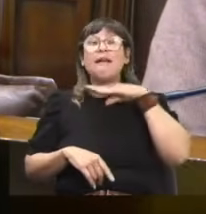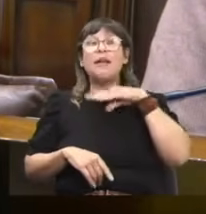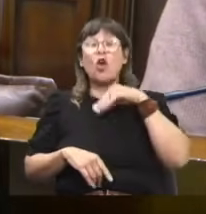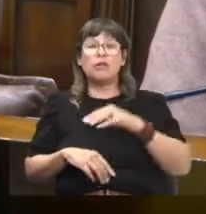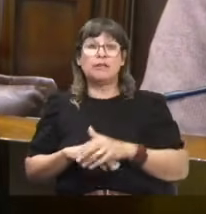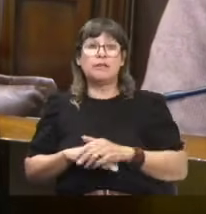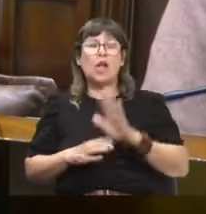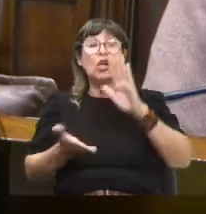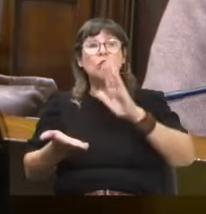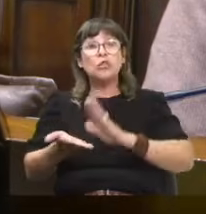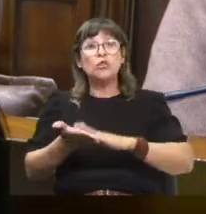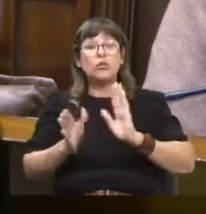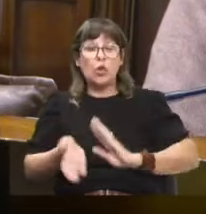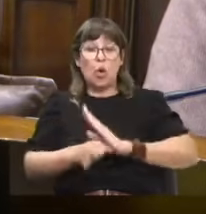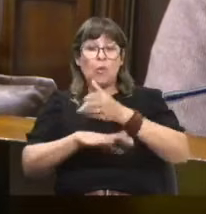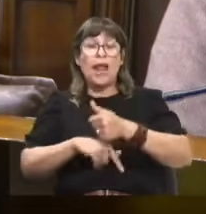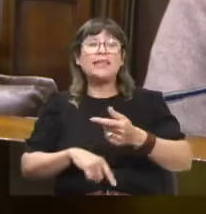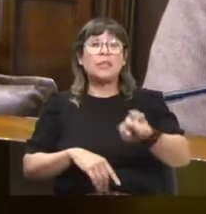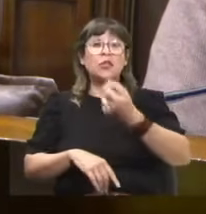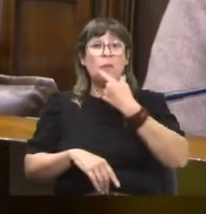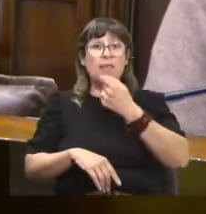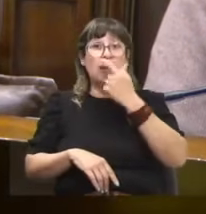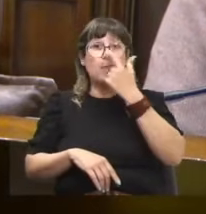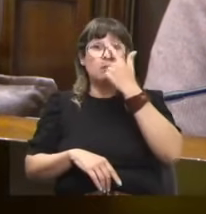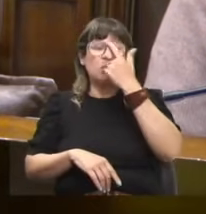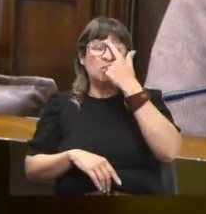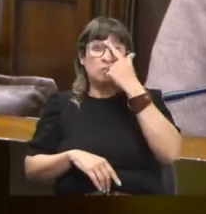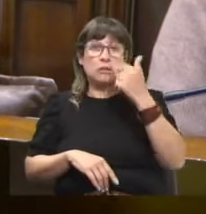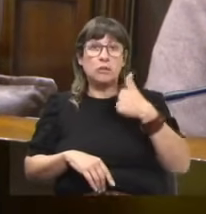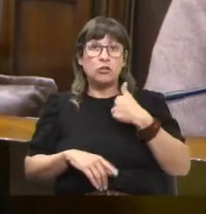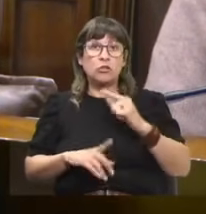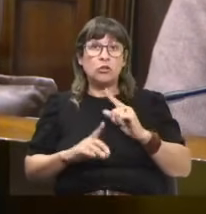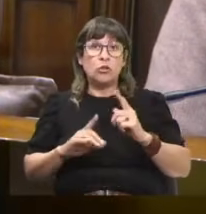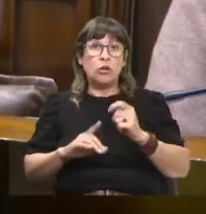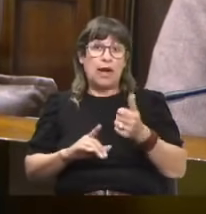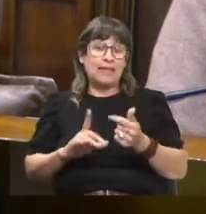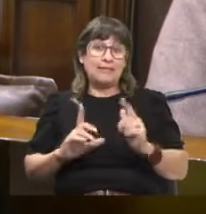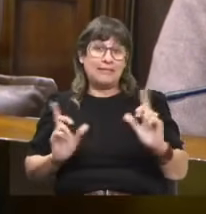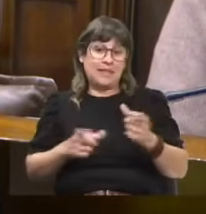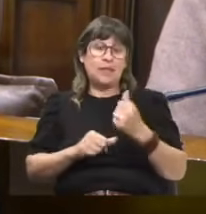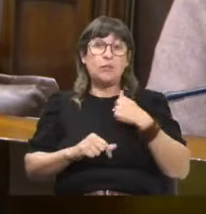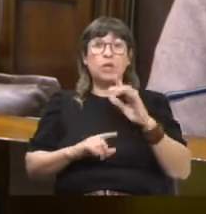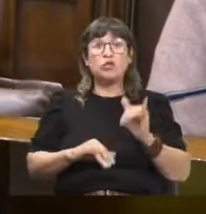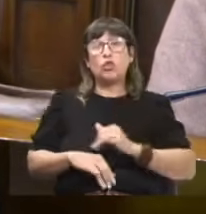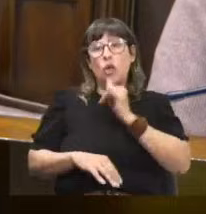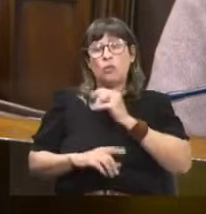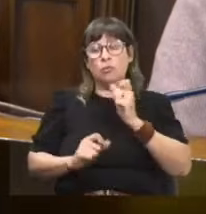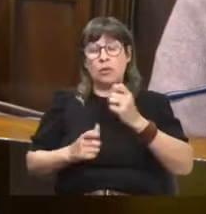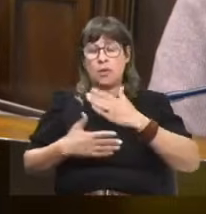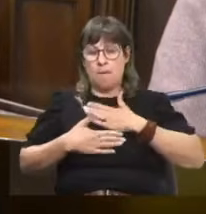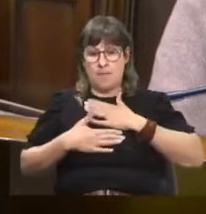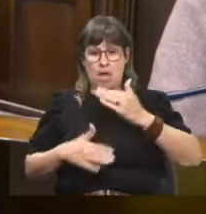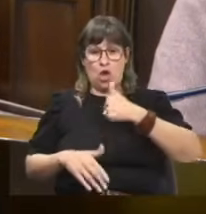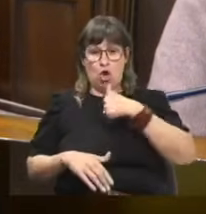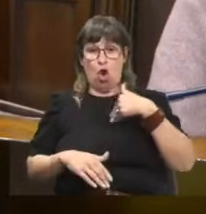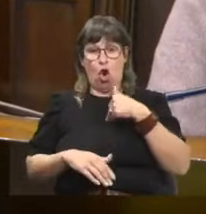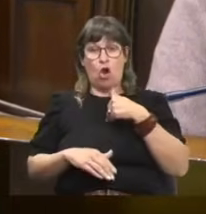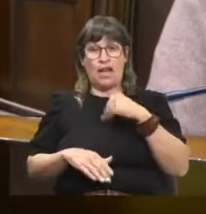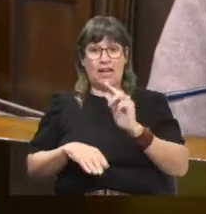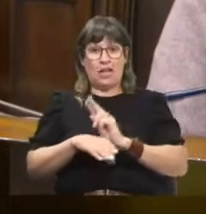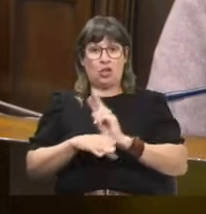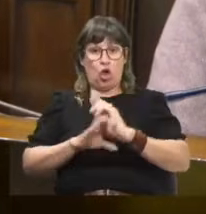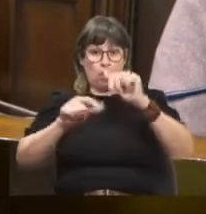Con respecto al acceso a los medicamentos, estoy por terminar, pero estoy dando cuentas de mi rol rector en este